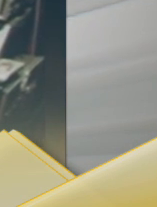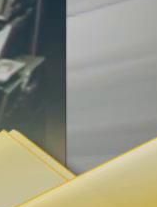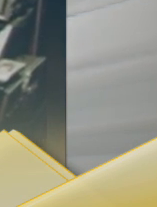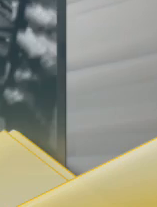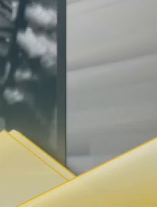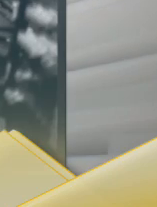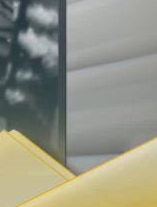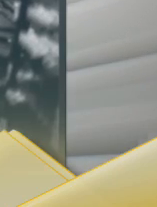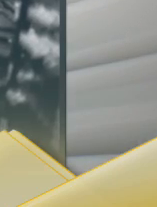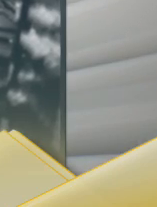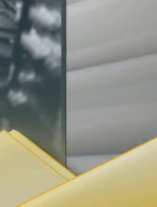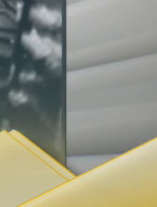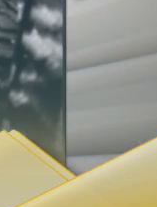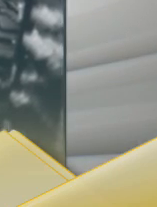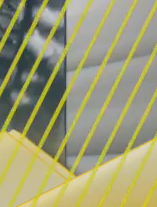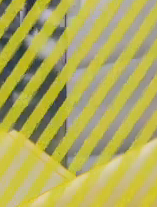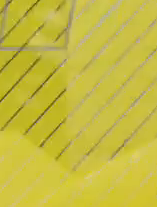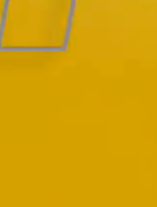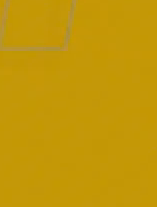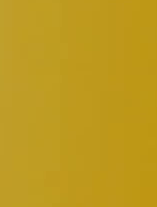sonido Manny Marroquín.